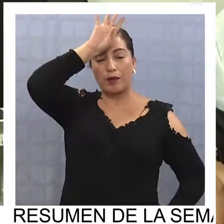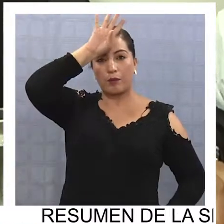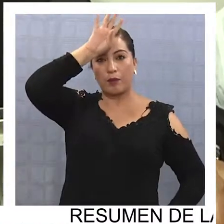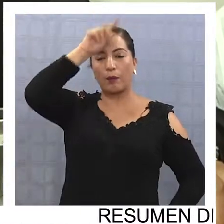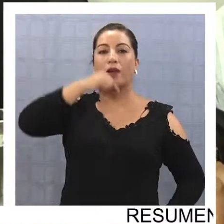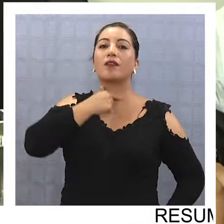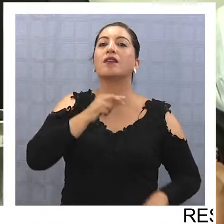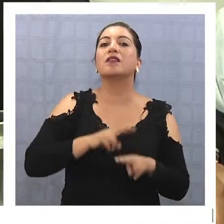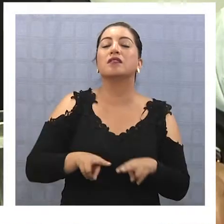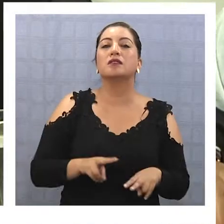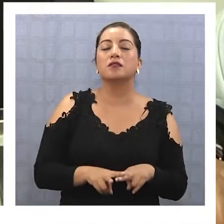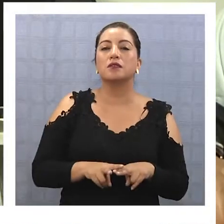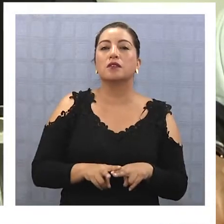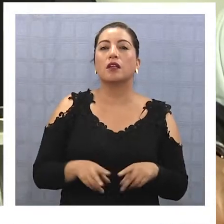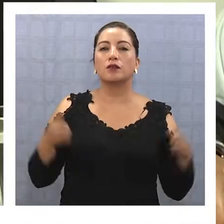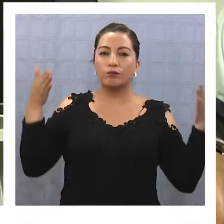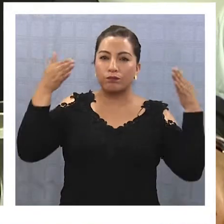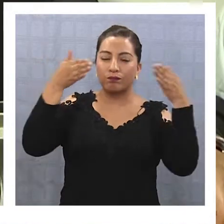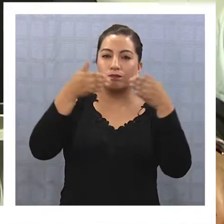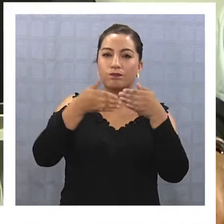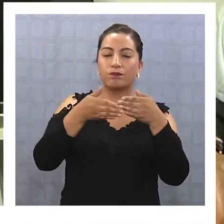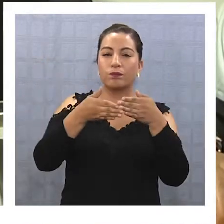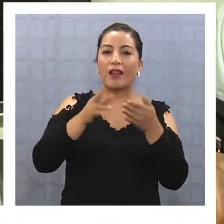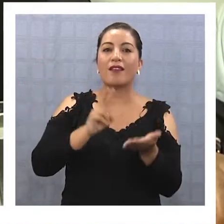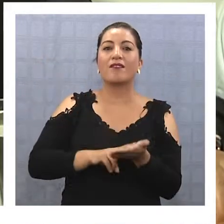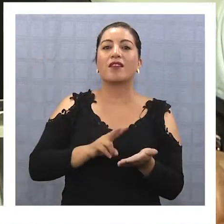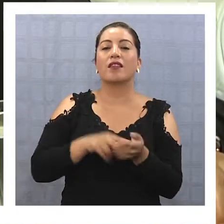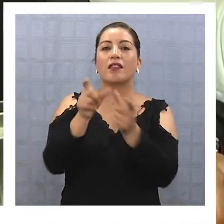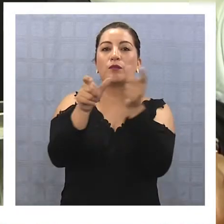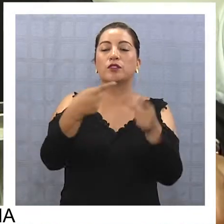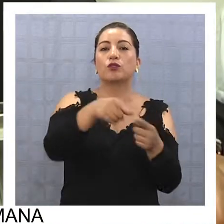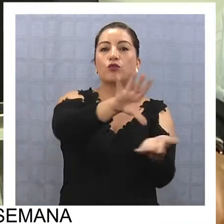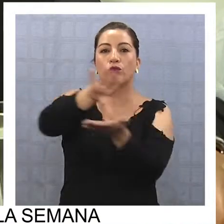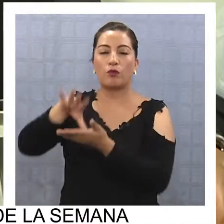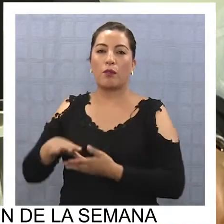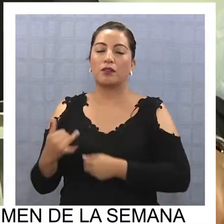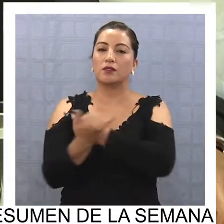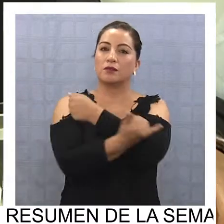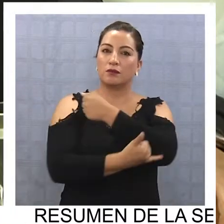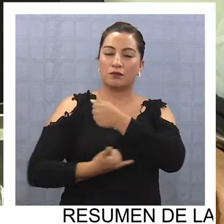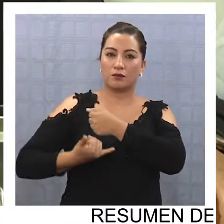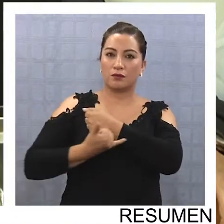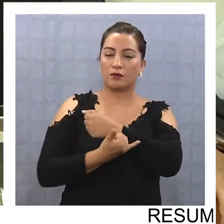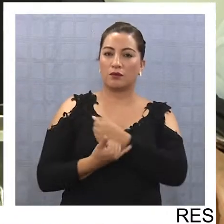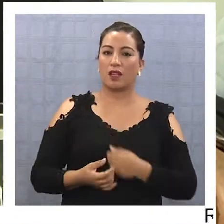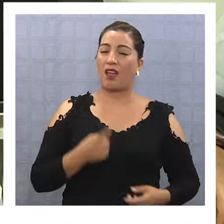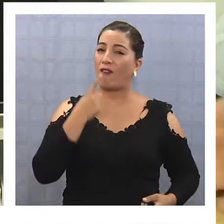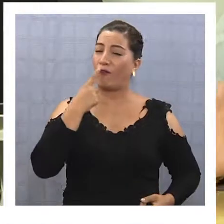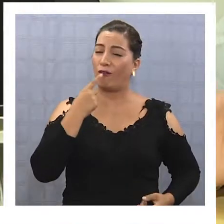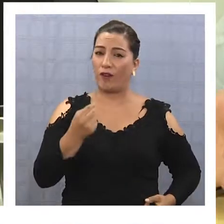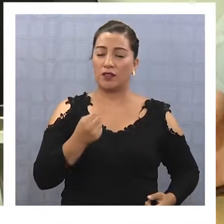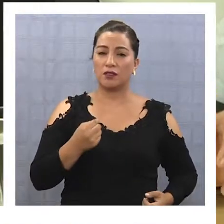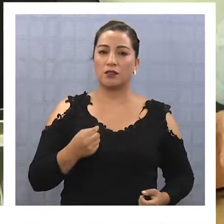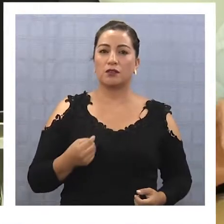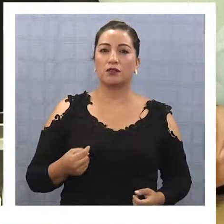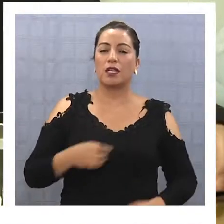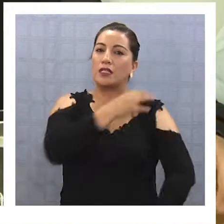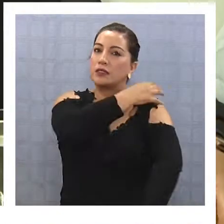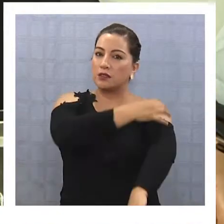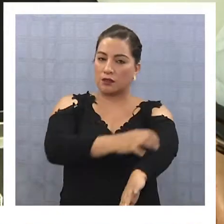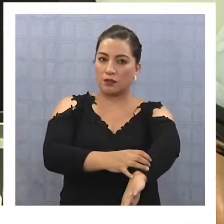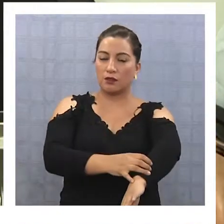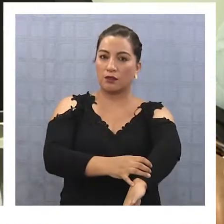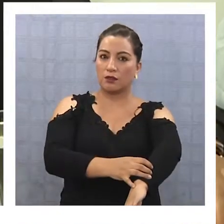iluminar y que lo ha hecho siempre su pontificado es la realidad de la migración, que es fuerte en nuestra ciudad, en todo nuestro país,